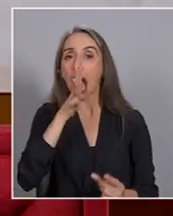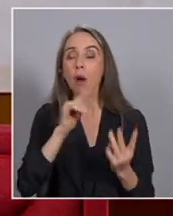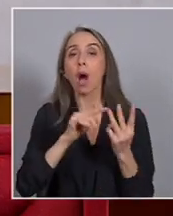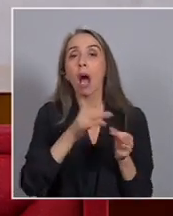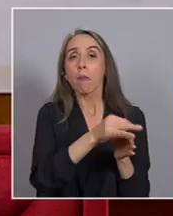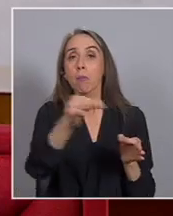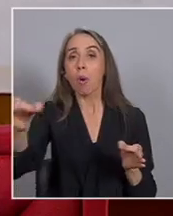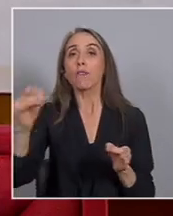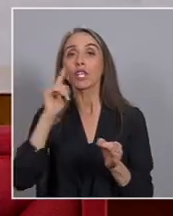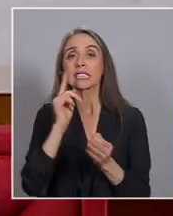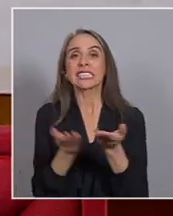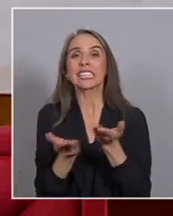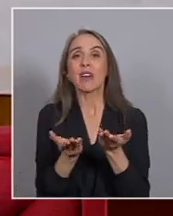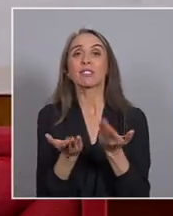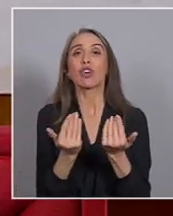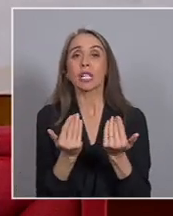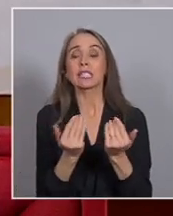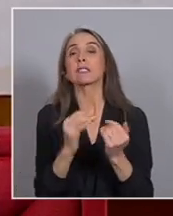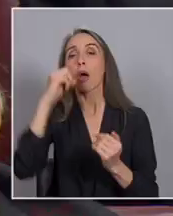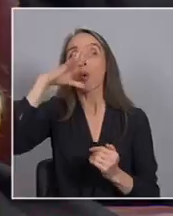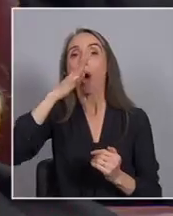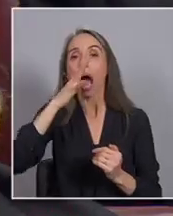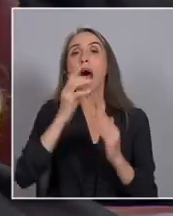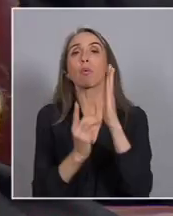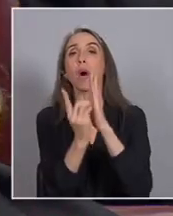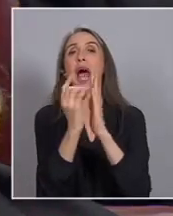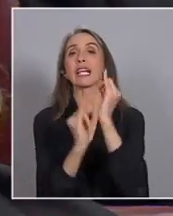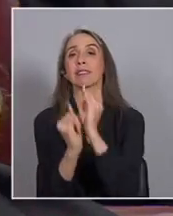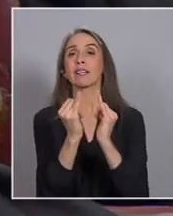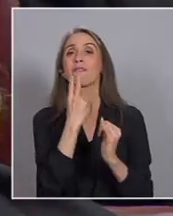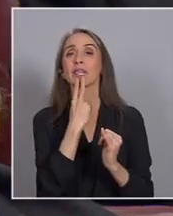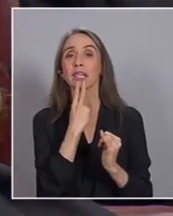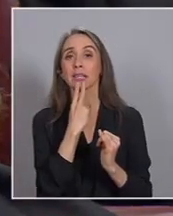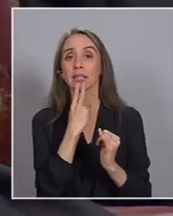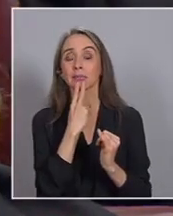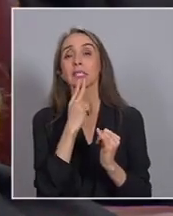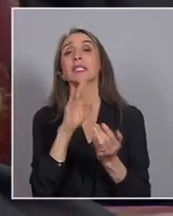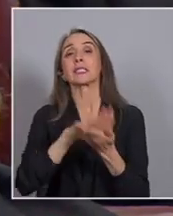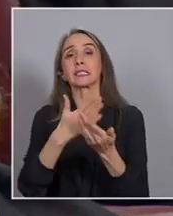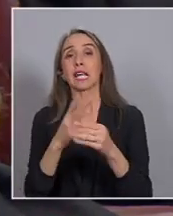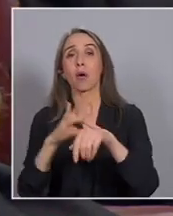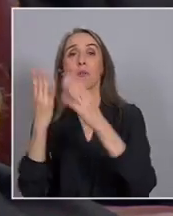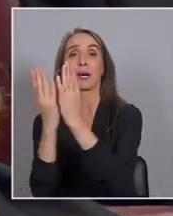zonas rurales de servicios indispensables para el desarrollo de vida, como salud y educación.